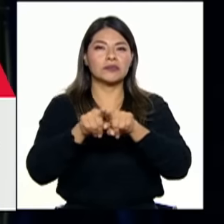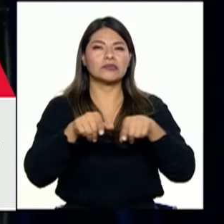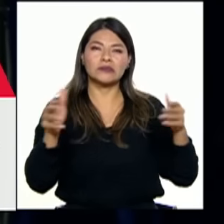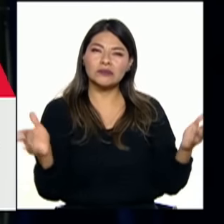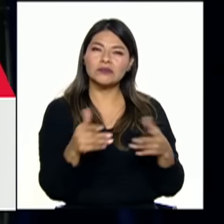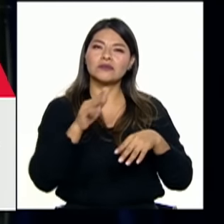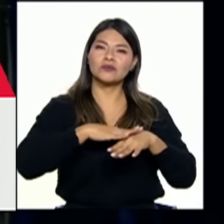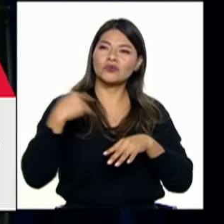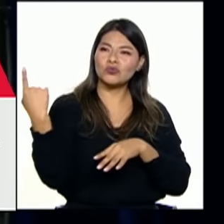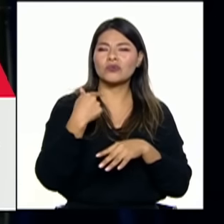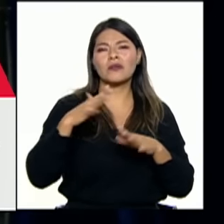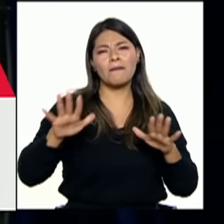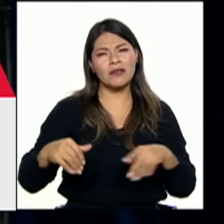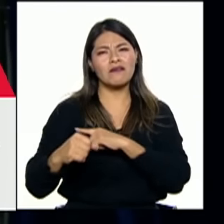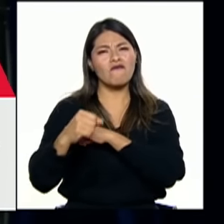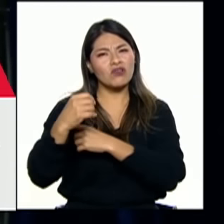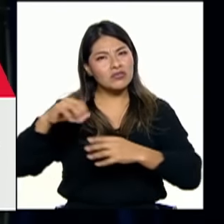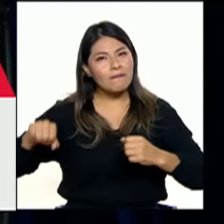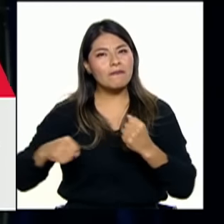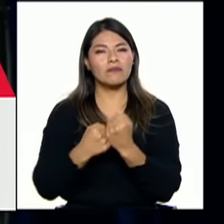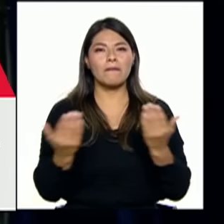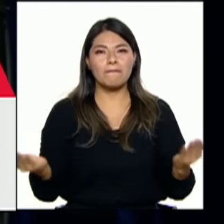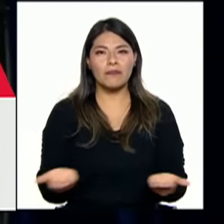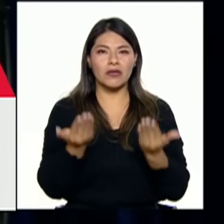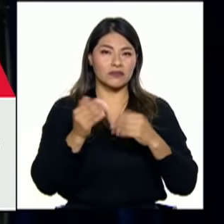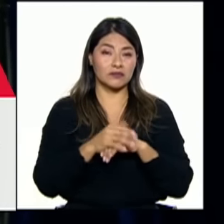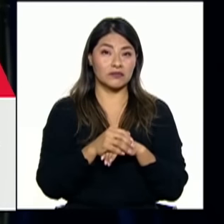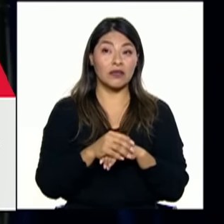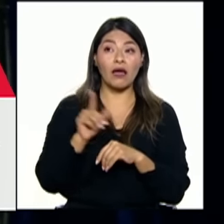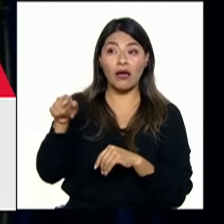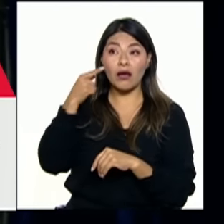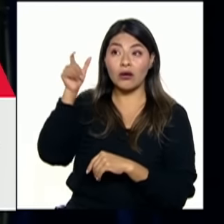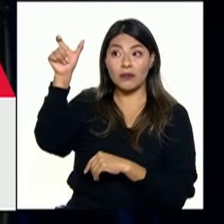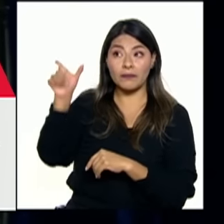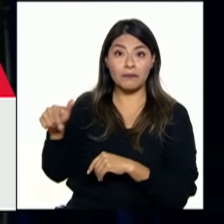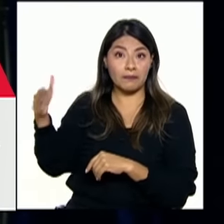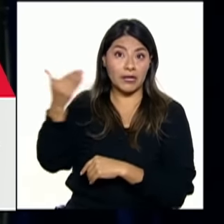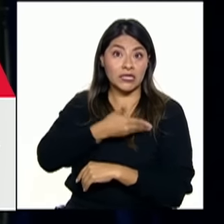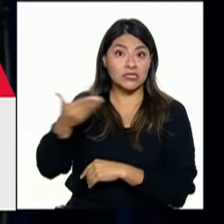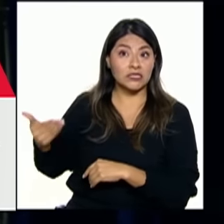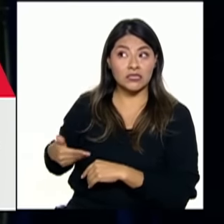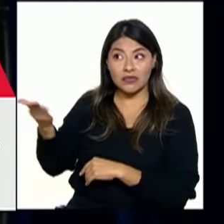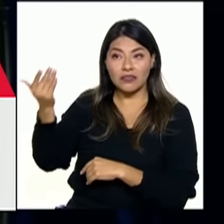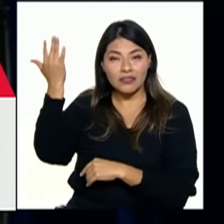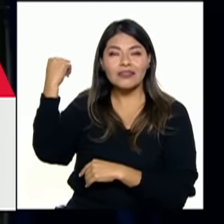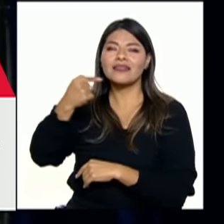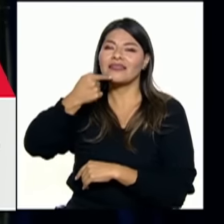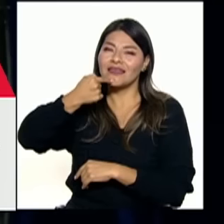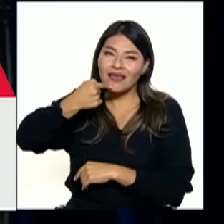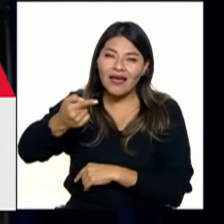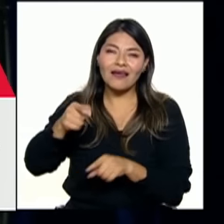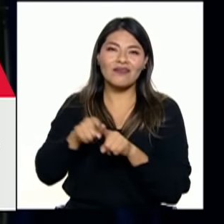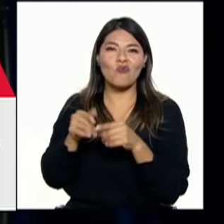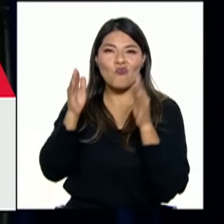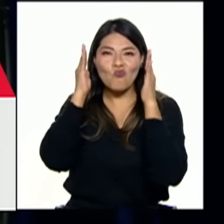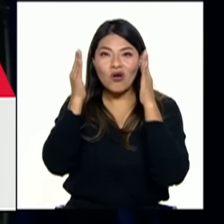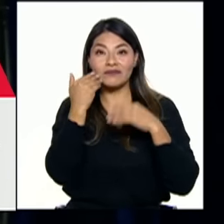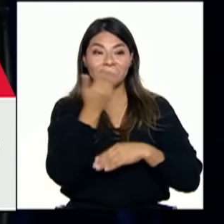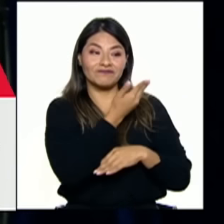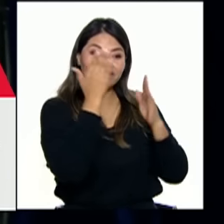redoblar nuestros esfuerzos. Ya el presidente electo de la Cámara de Industria les ha mirado con los ojos a